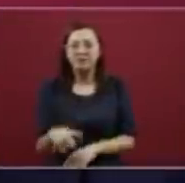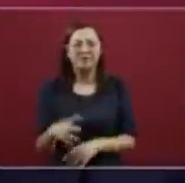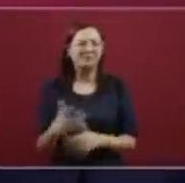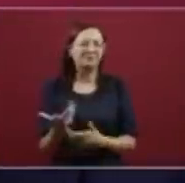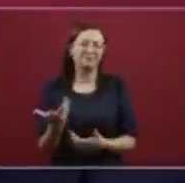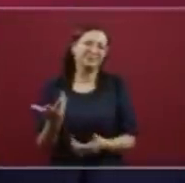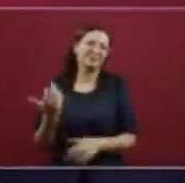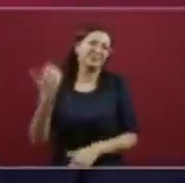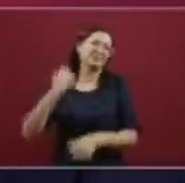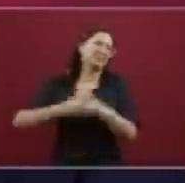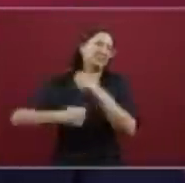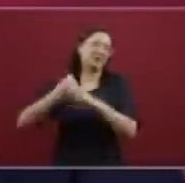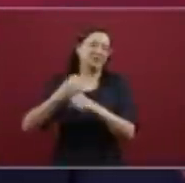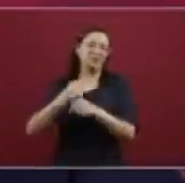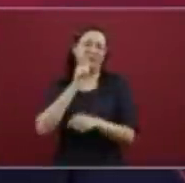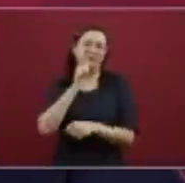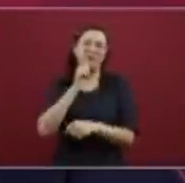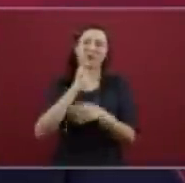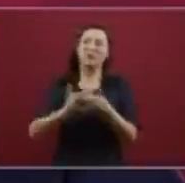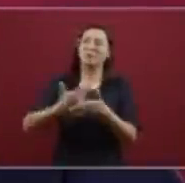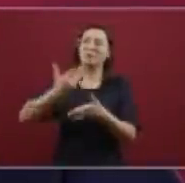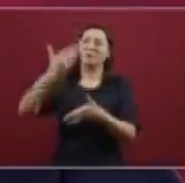1850 aproximadamente,